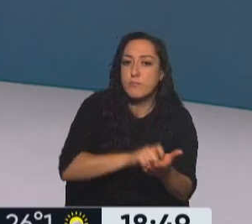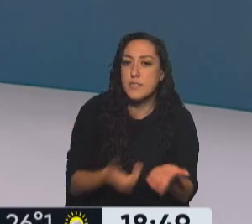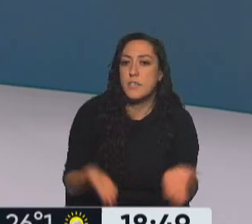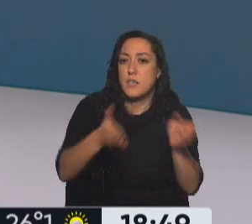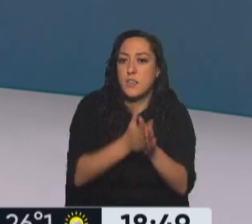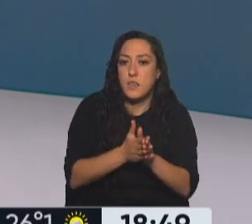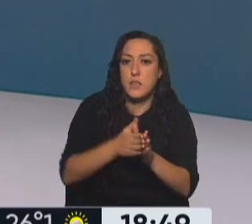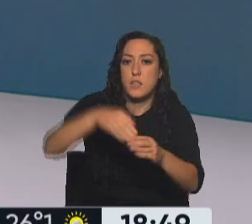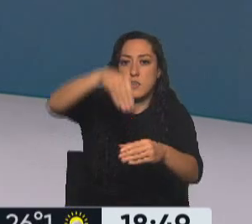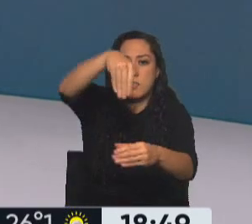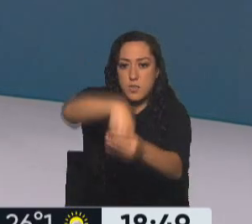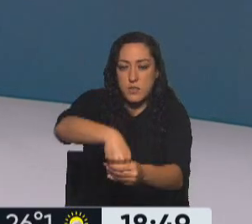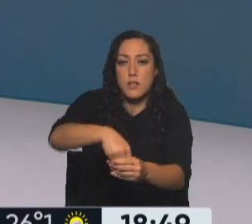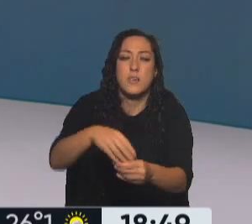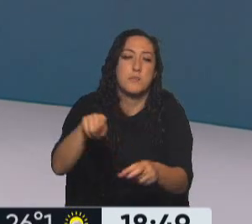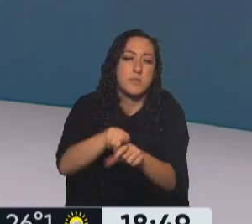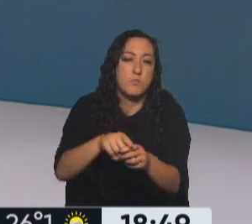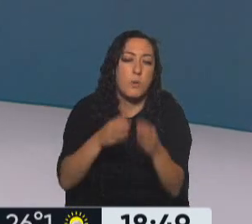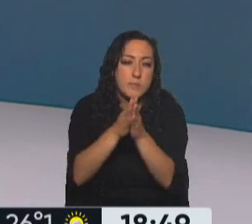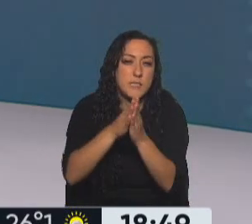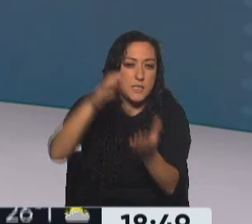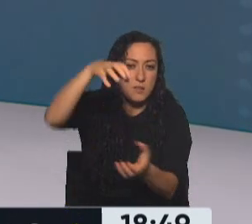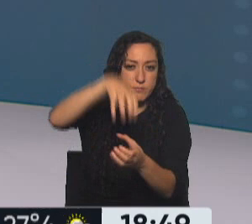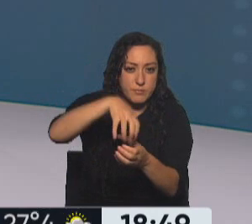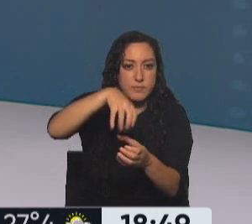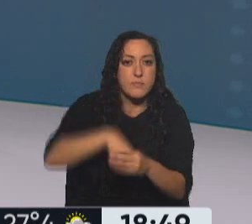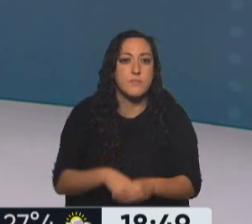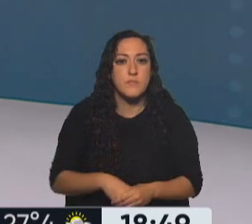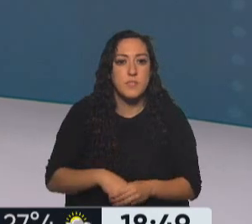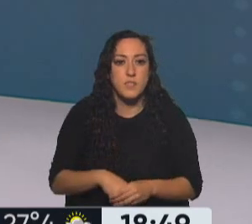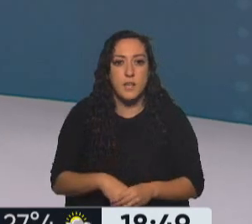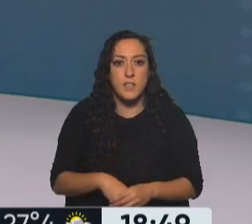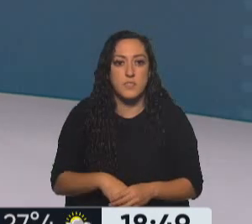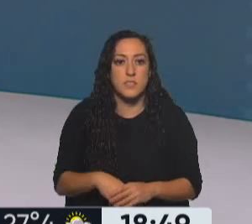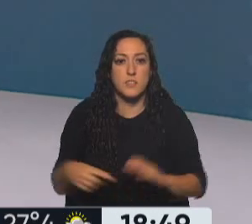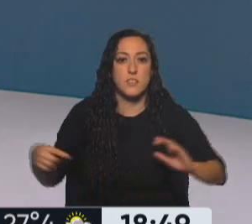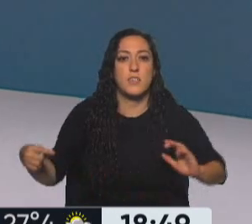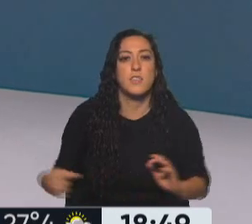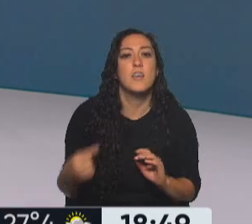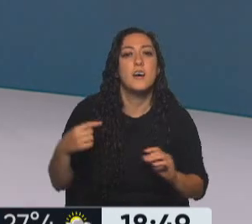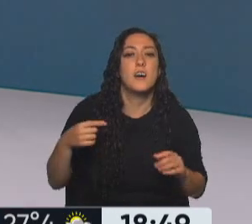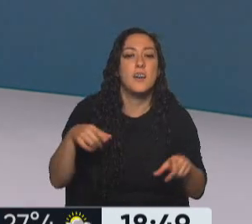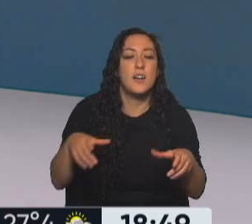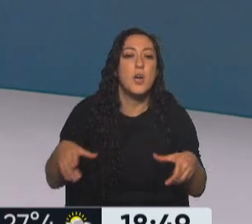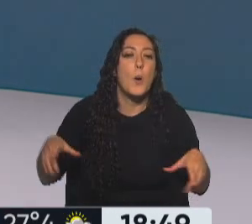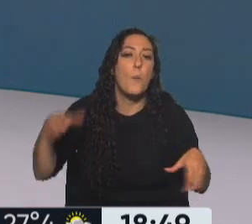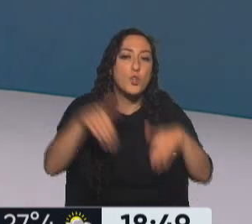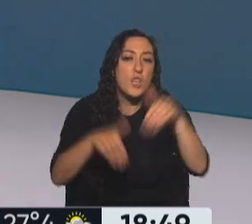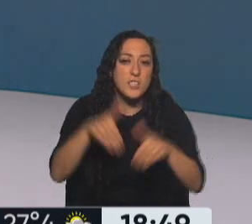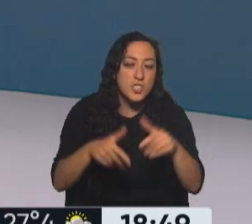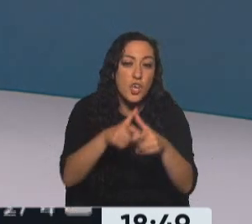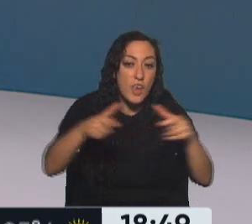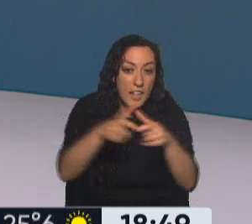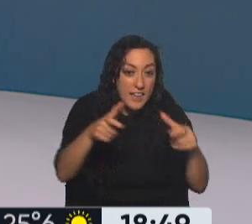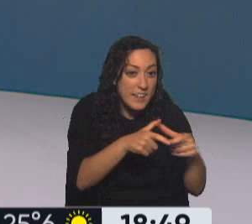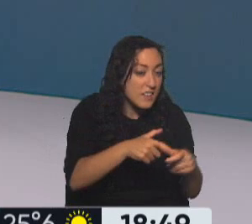e introducen en un cáliz. Sí, y este punto me encanta, Pablo. Después de cada ronda de votación, las tarjetas se queman. A